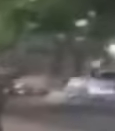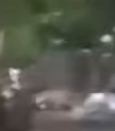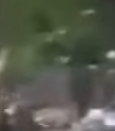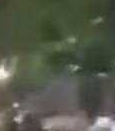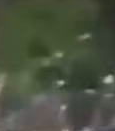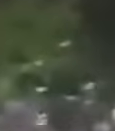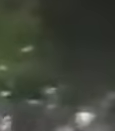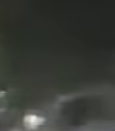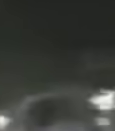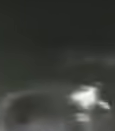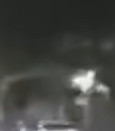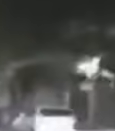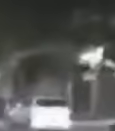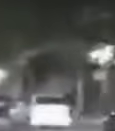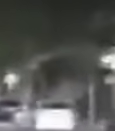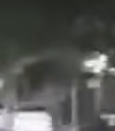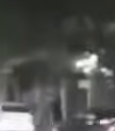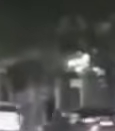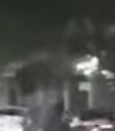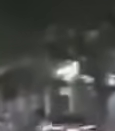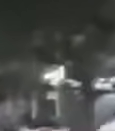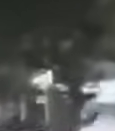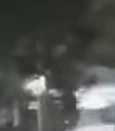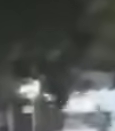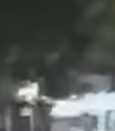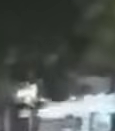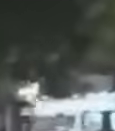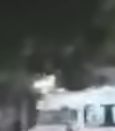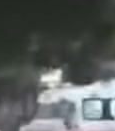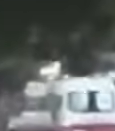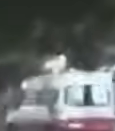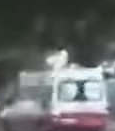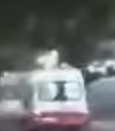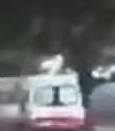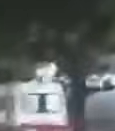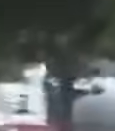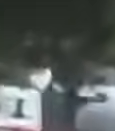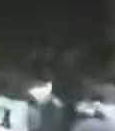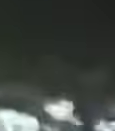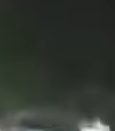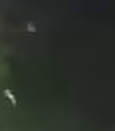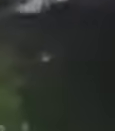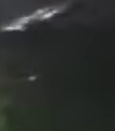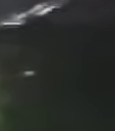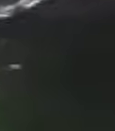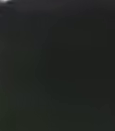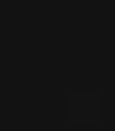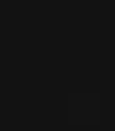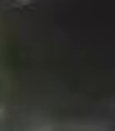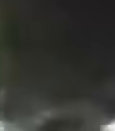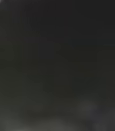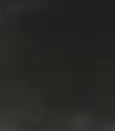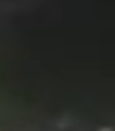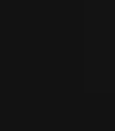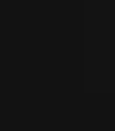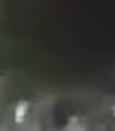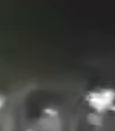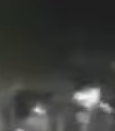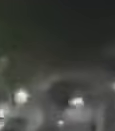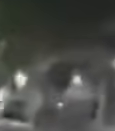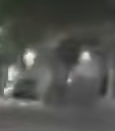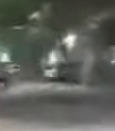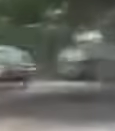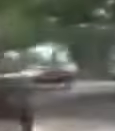tercero. Después Milei de las PASO se comía a los chicos crudos y todo. Sí. Ahora está quemada. O sea, yo creo que hay